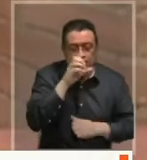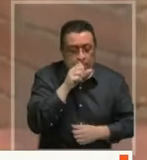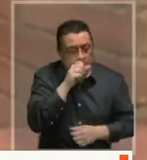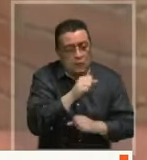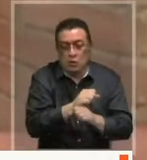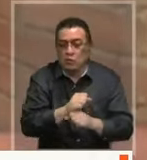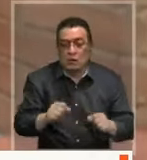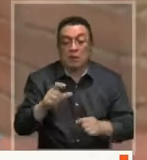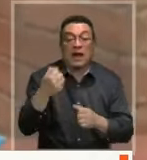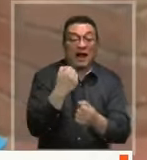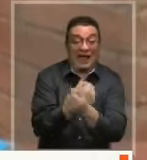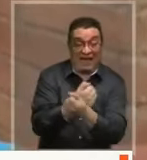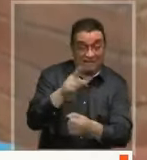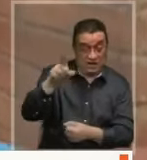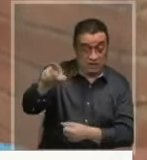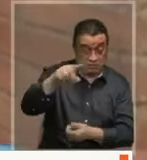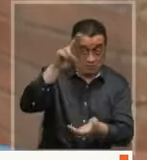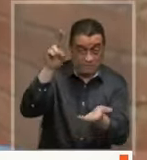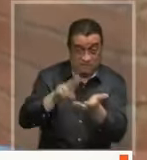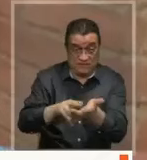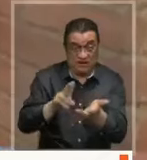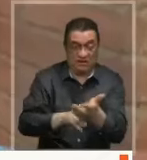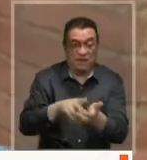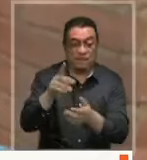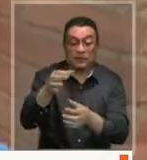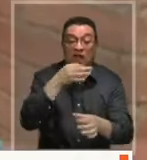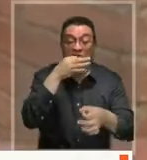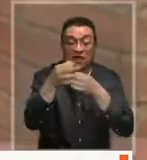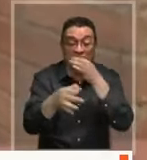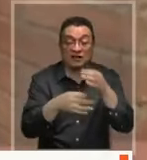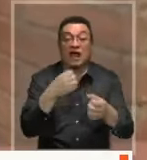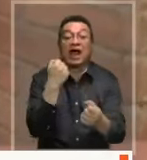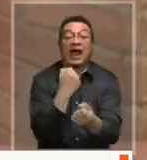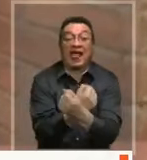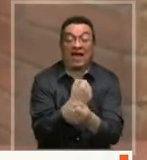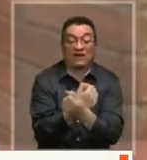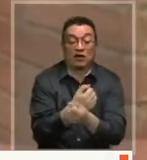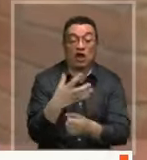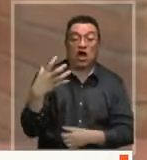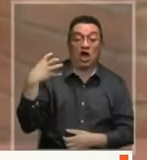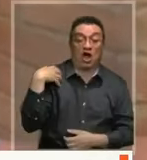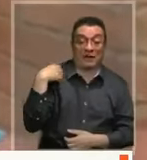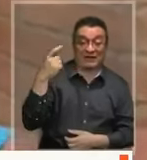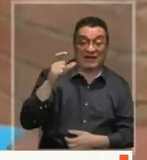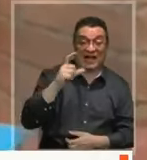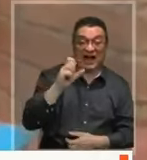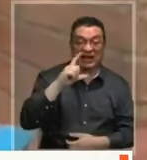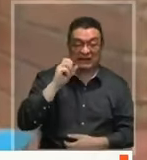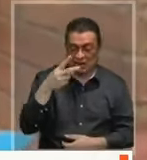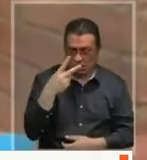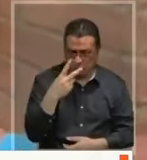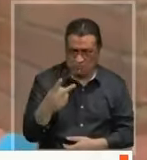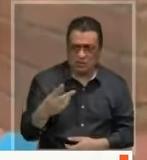Por carabinero, en verdad, los dichos de carabinero del comandante García nos tienen bastante